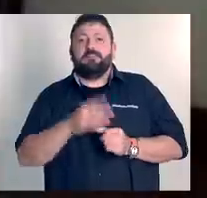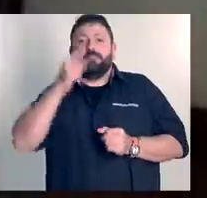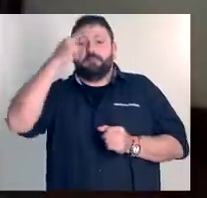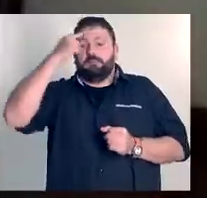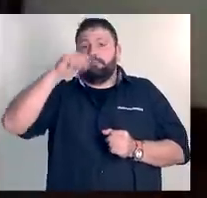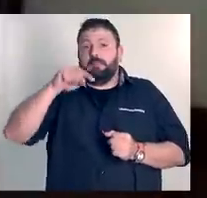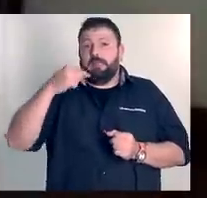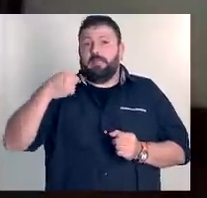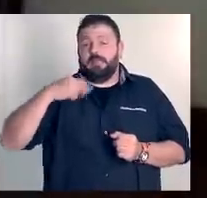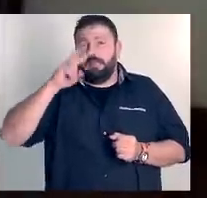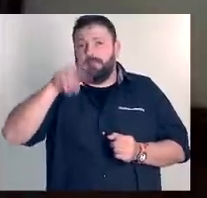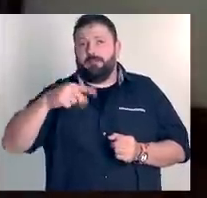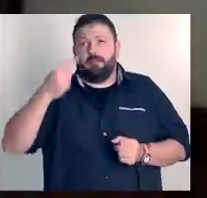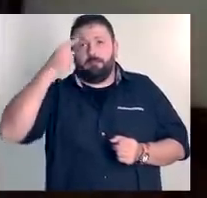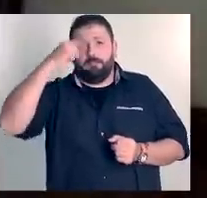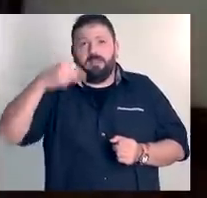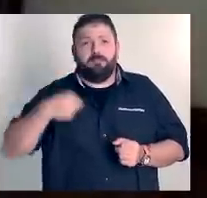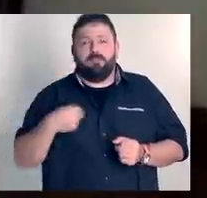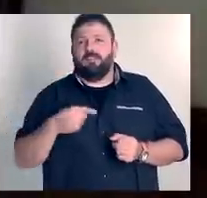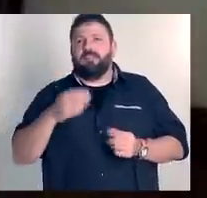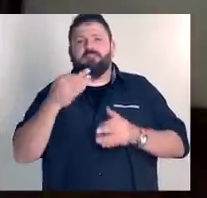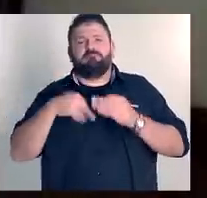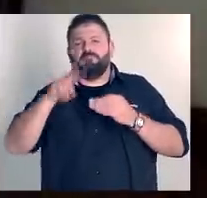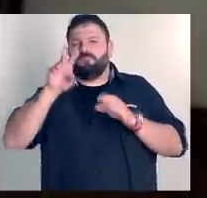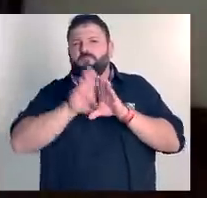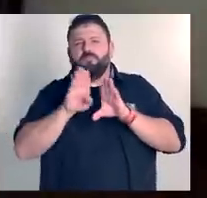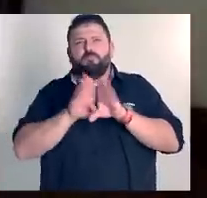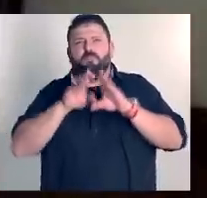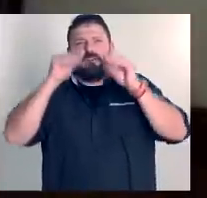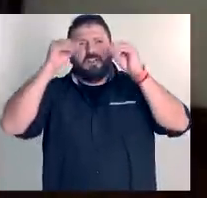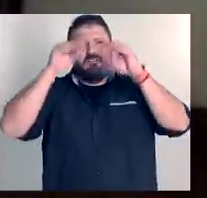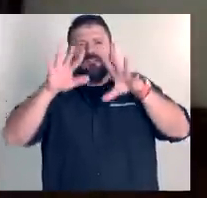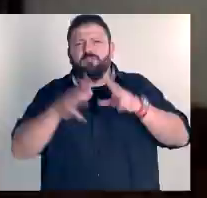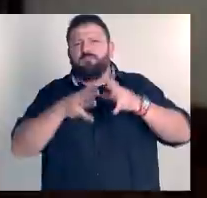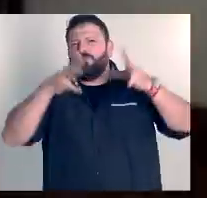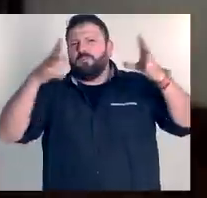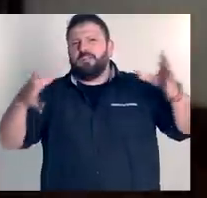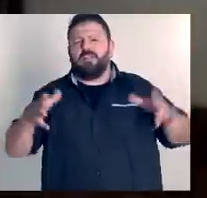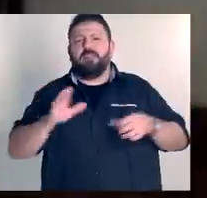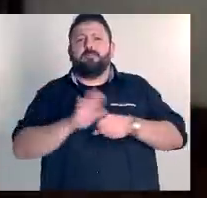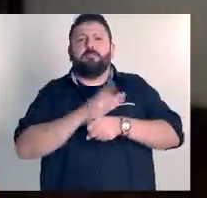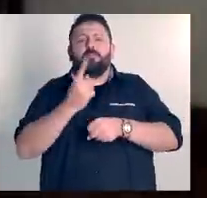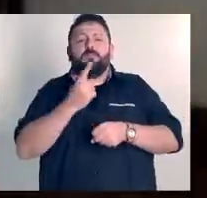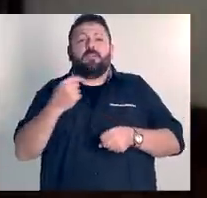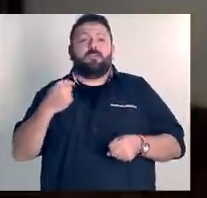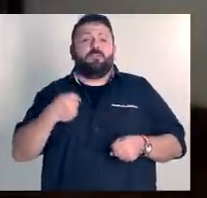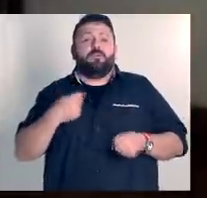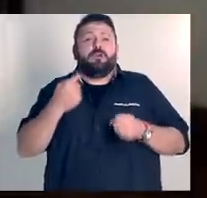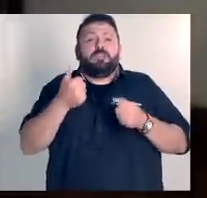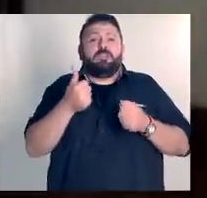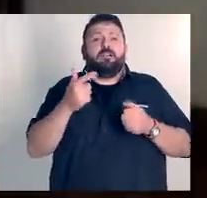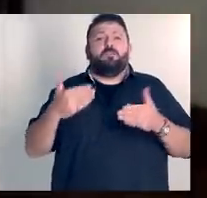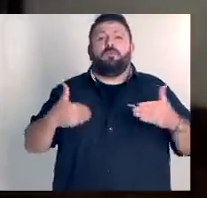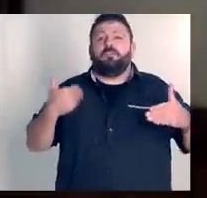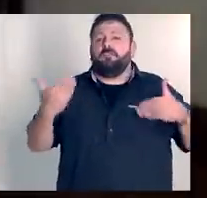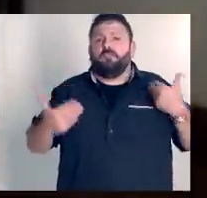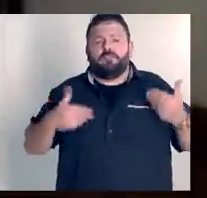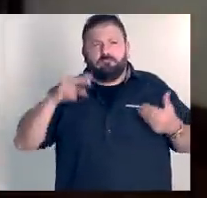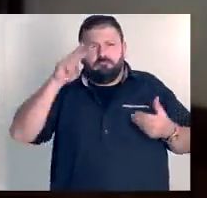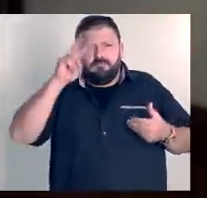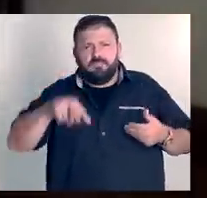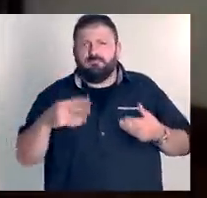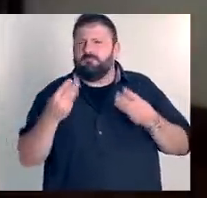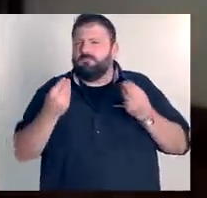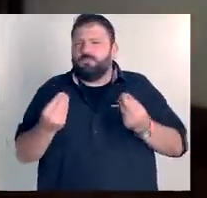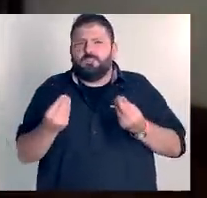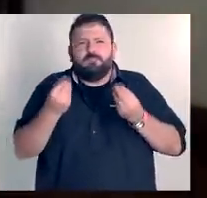mí es una bendición bien grande porque no solamente es algo que yo he podido disfrutar, es algo que muchísimas miles